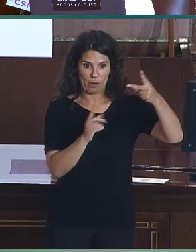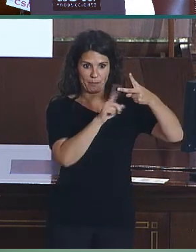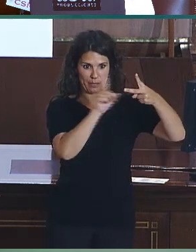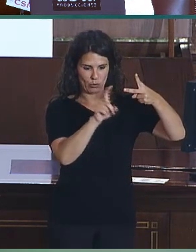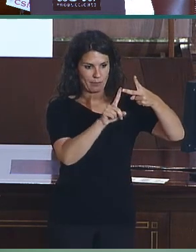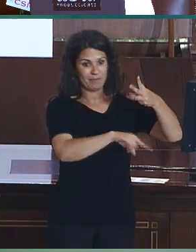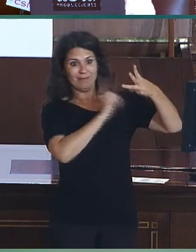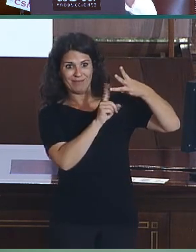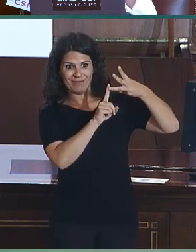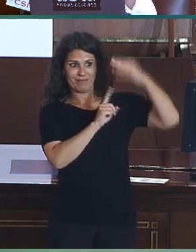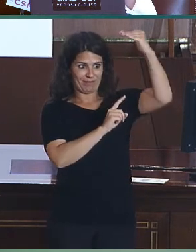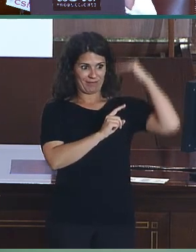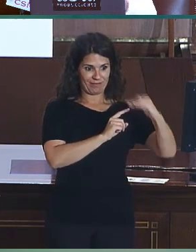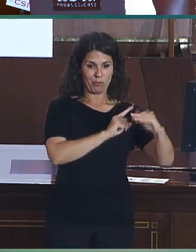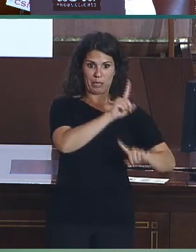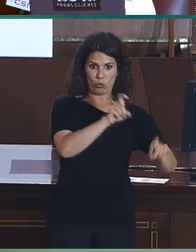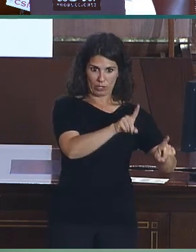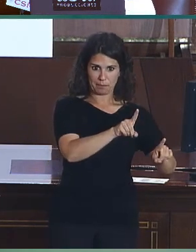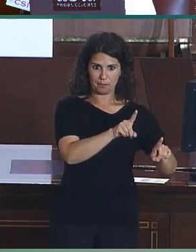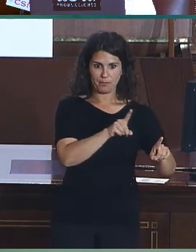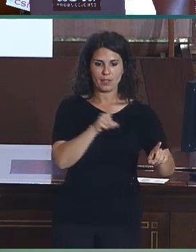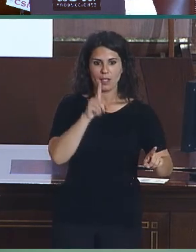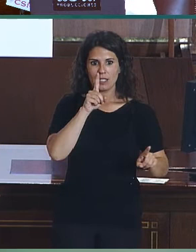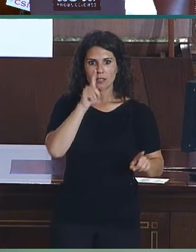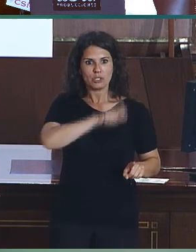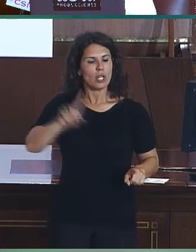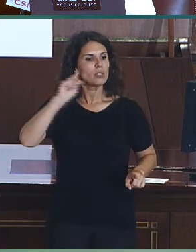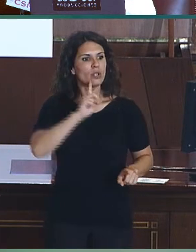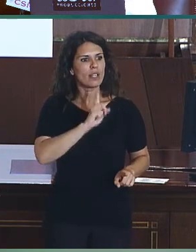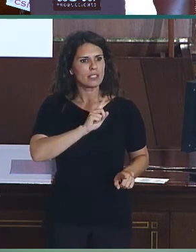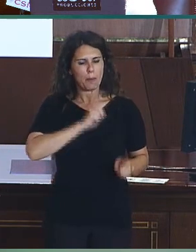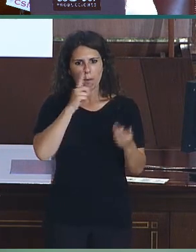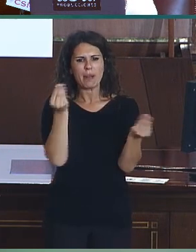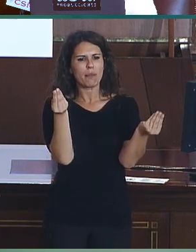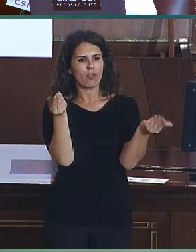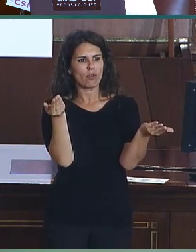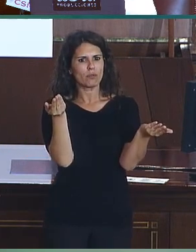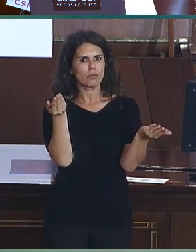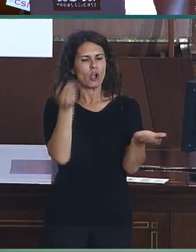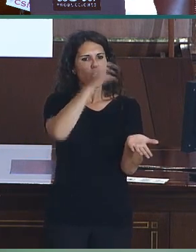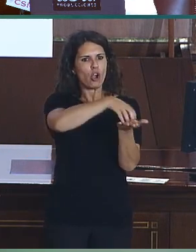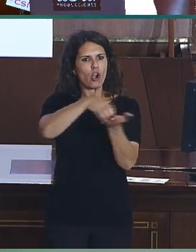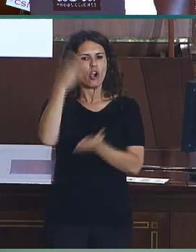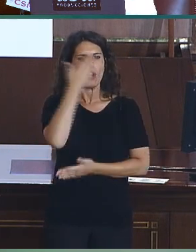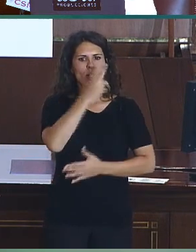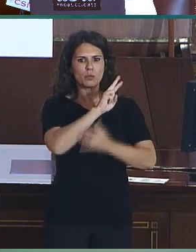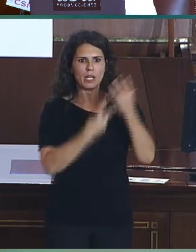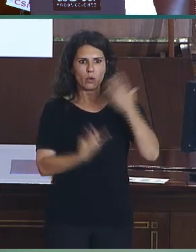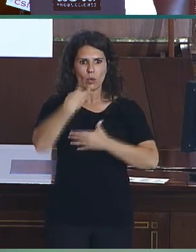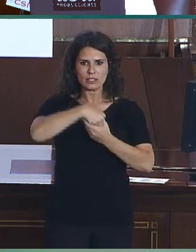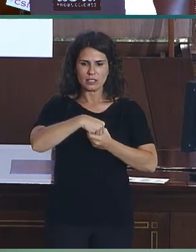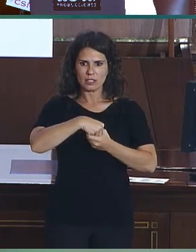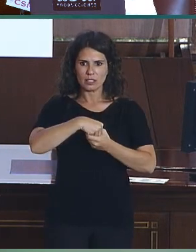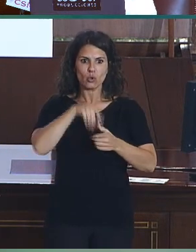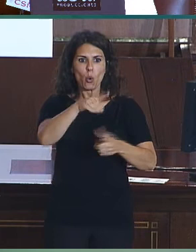tiene que ver con la percepción de los sordos sobre la existencia de colegios bilingües en la comunidad autónoma